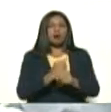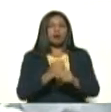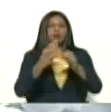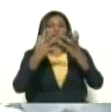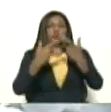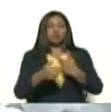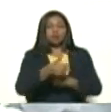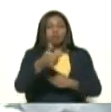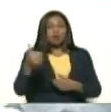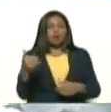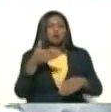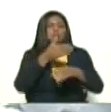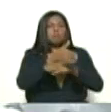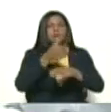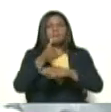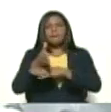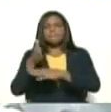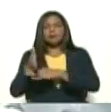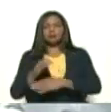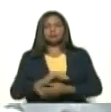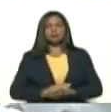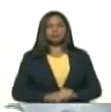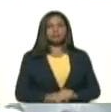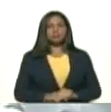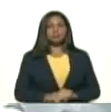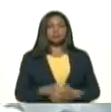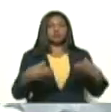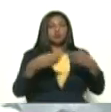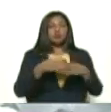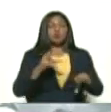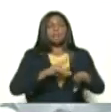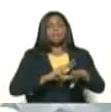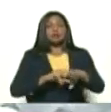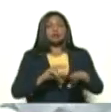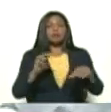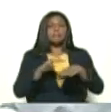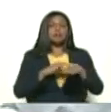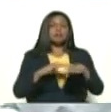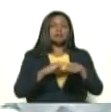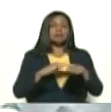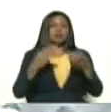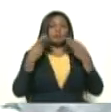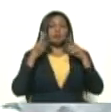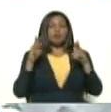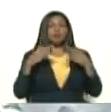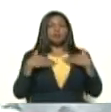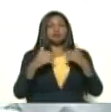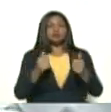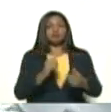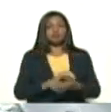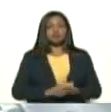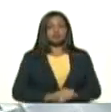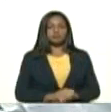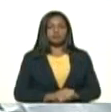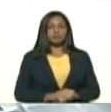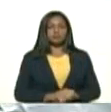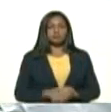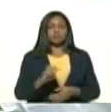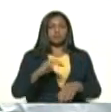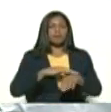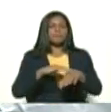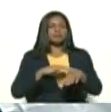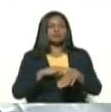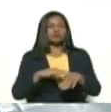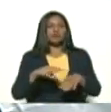por industria, fábrica por fábrica, con el equipo médico del Ministerio del Poder Popular para la Salud y la misión